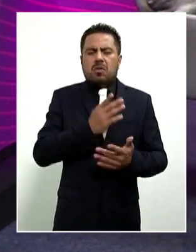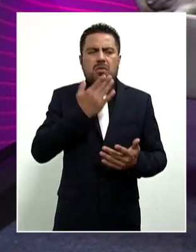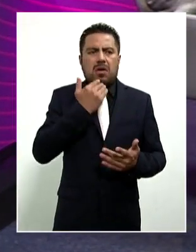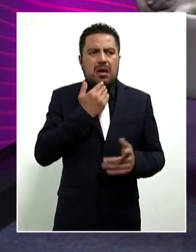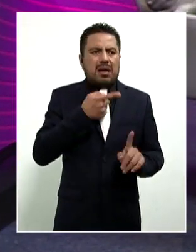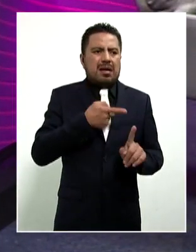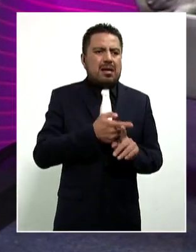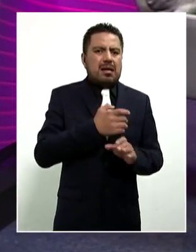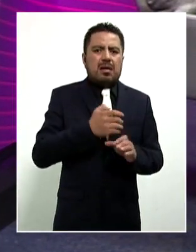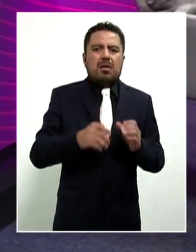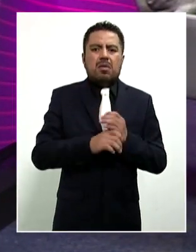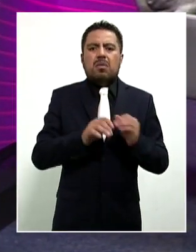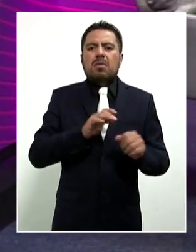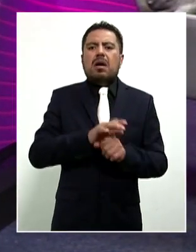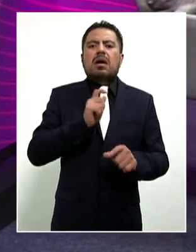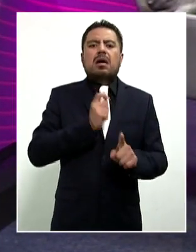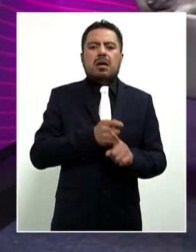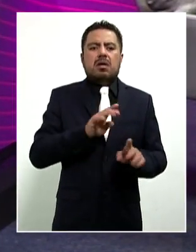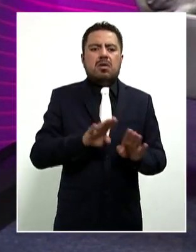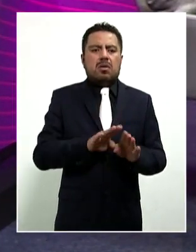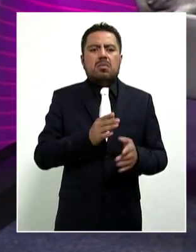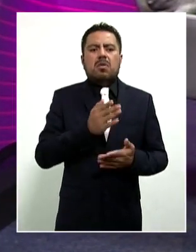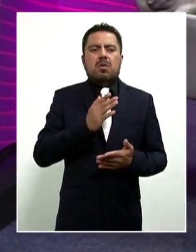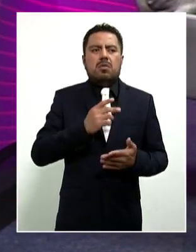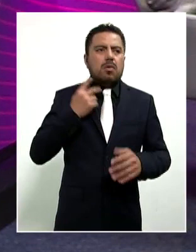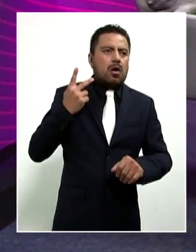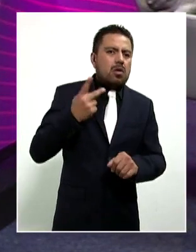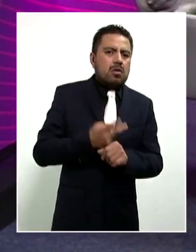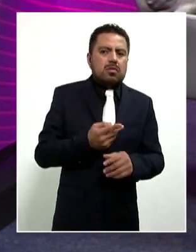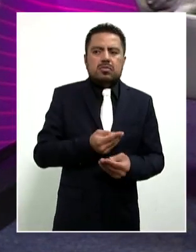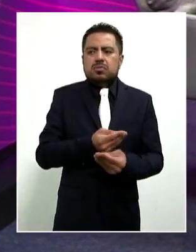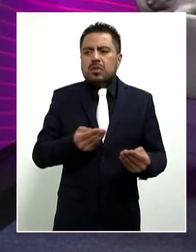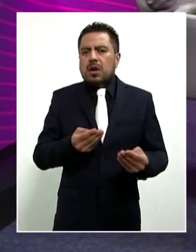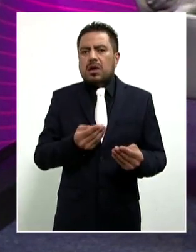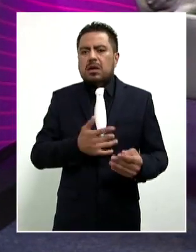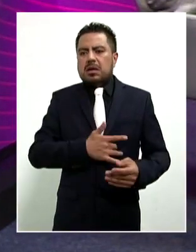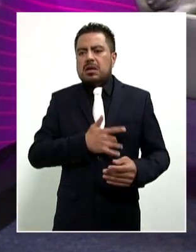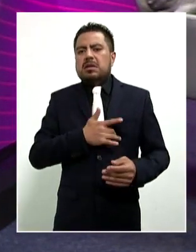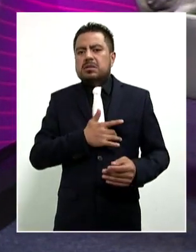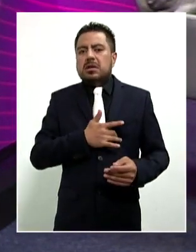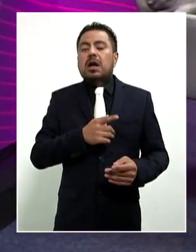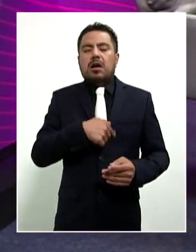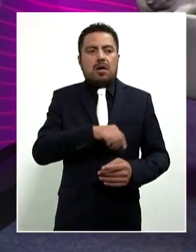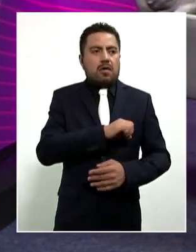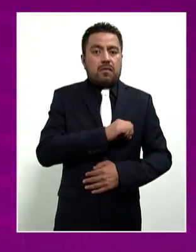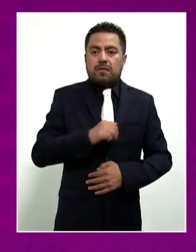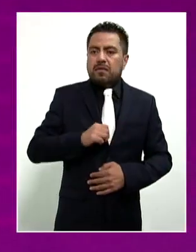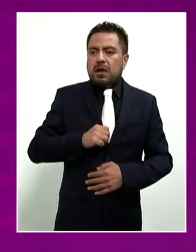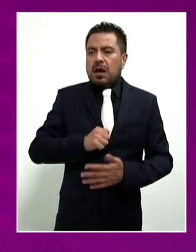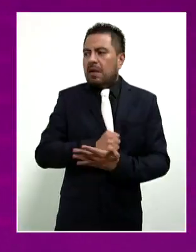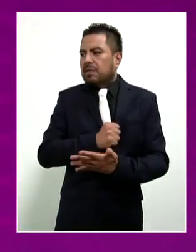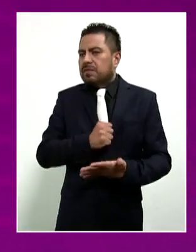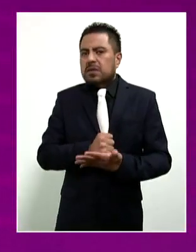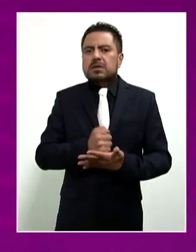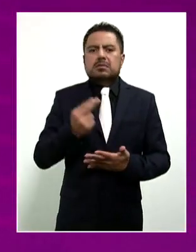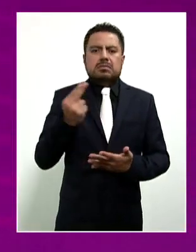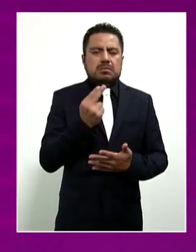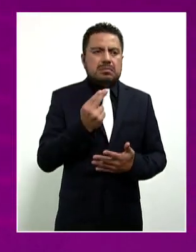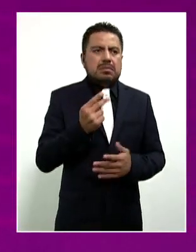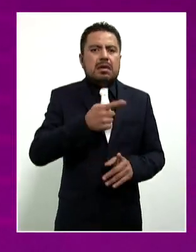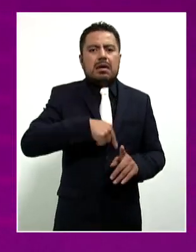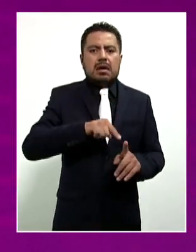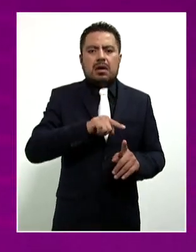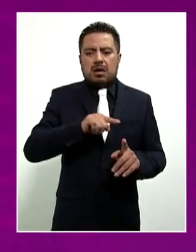cuestión de caridad o de buena voluntad, es una cuestión de obligación. Son obligaciones bajo